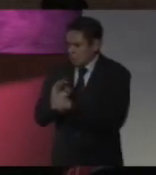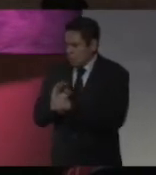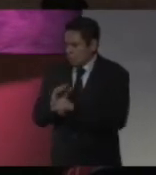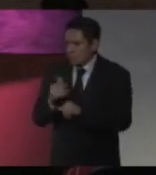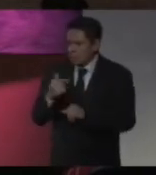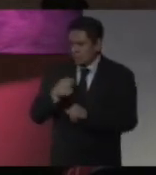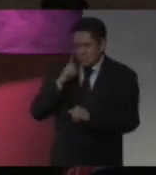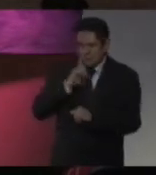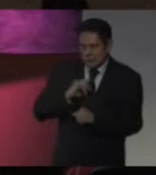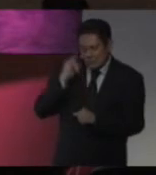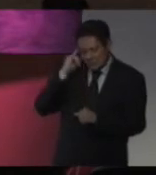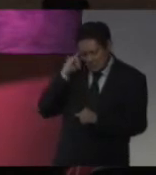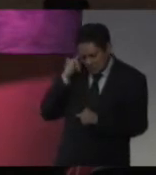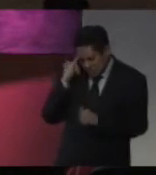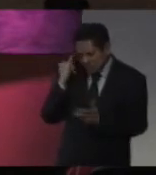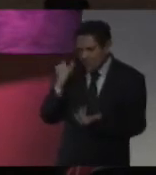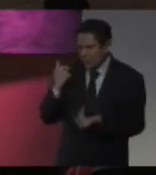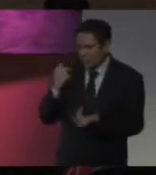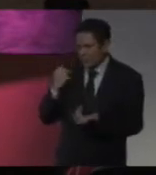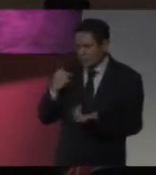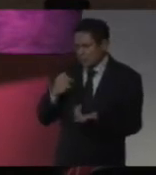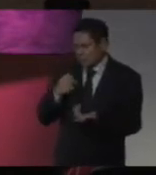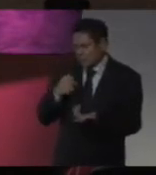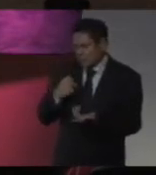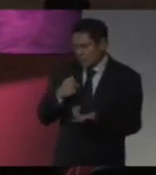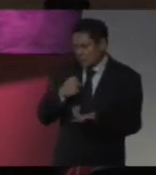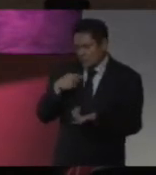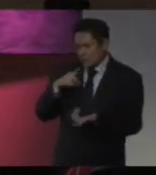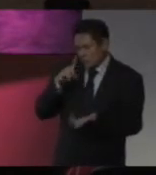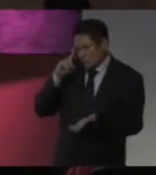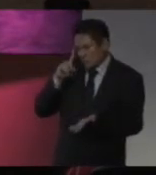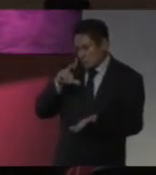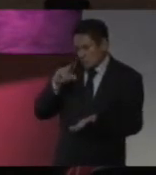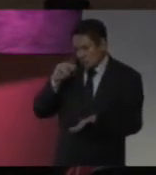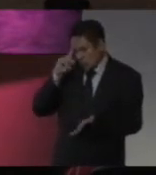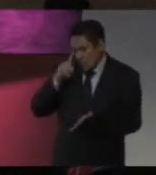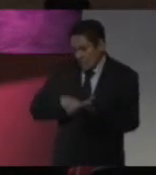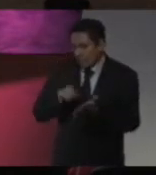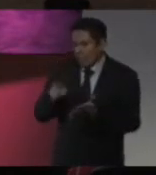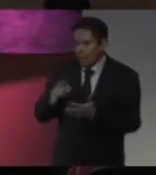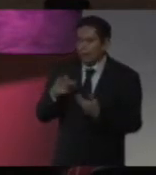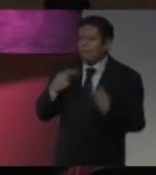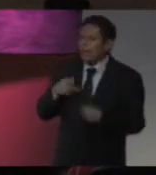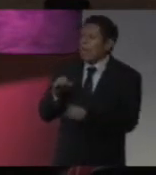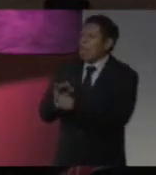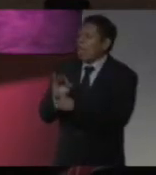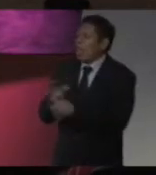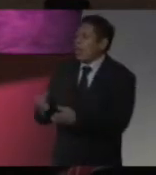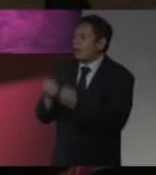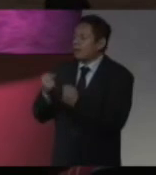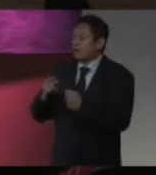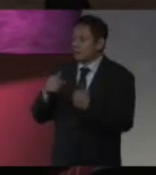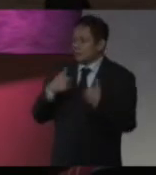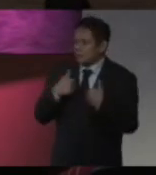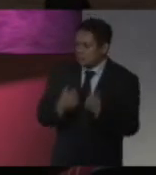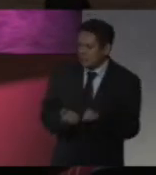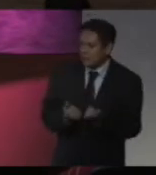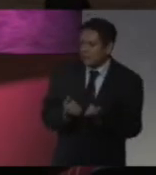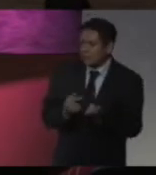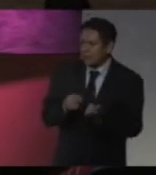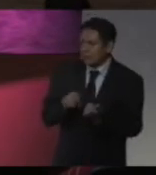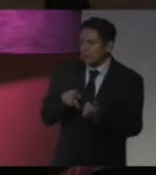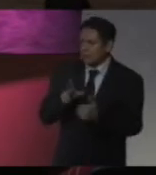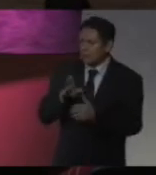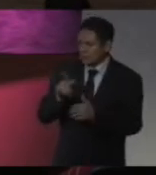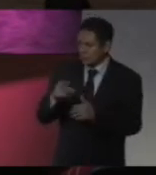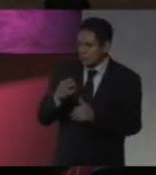soy mujer indígena y no creo y estoy en contra de las ideas salvacionistas. Entonces, no la entendí, pero si me querías decir eso, te digo, yo